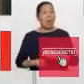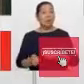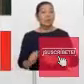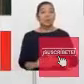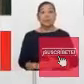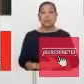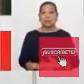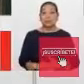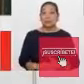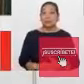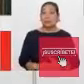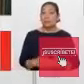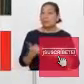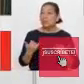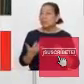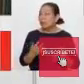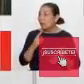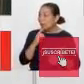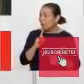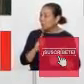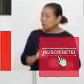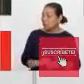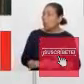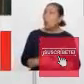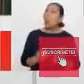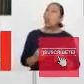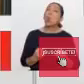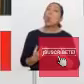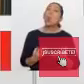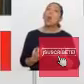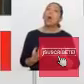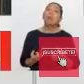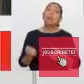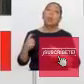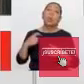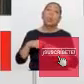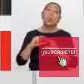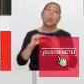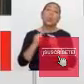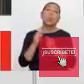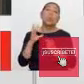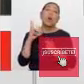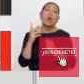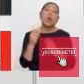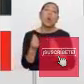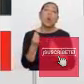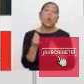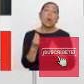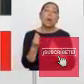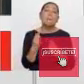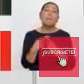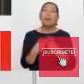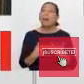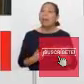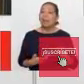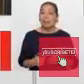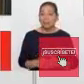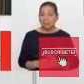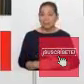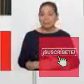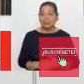Entonces, Y en este caso, ¿cuántos serían los integrantes de esta organización criminal y dedicados a qué